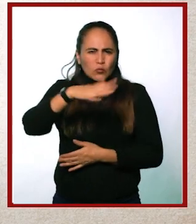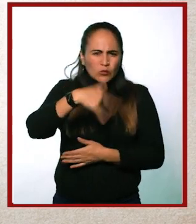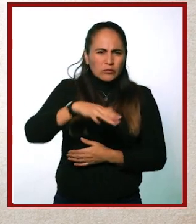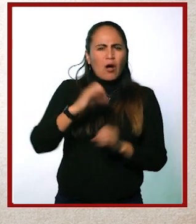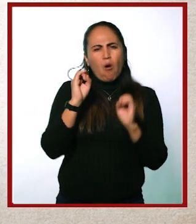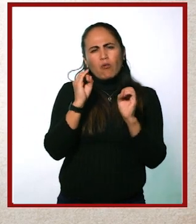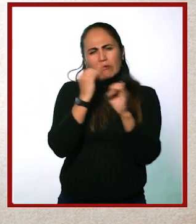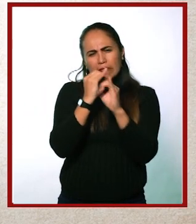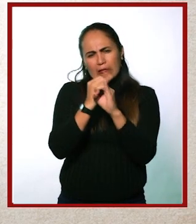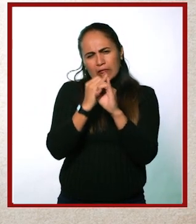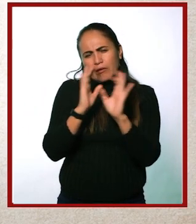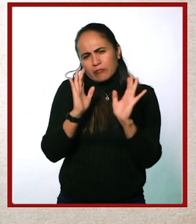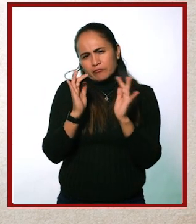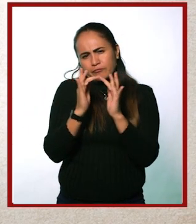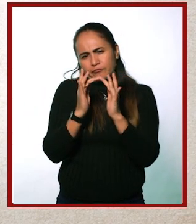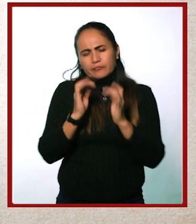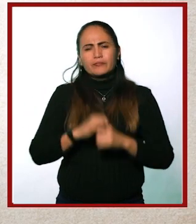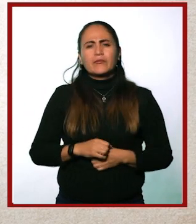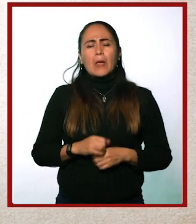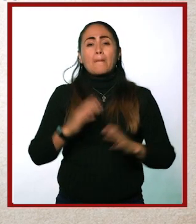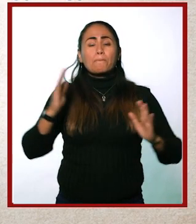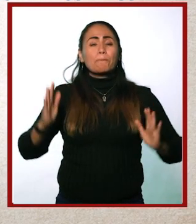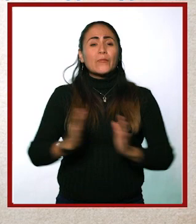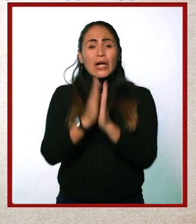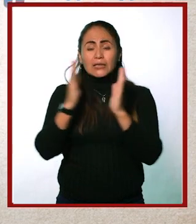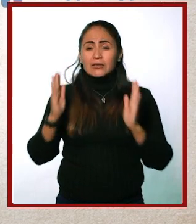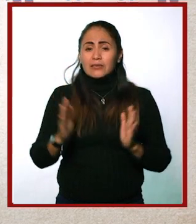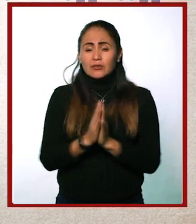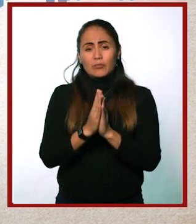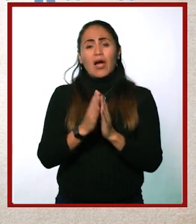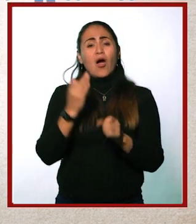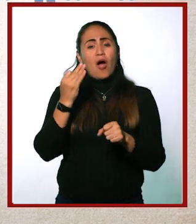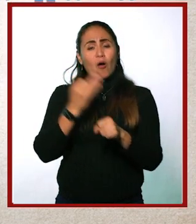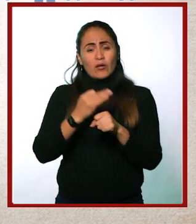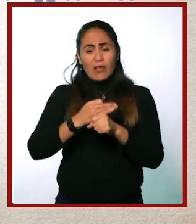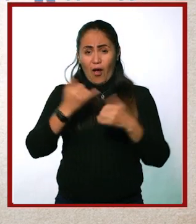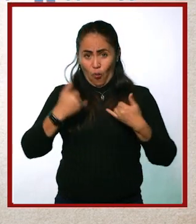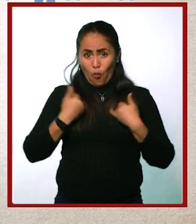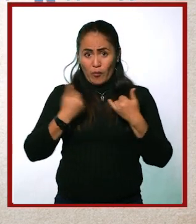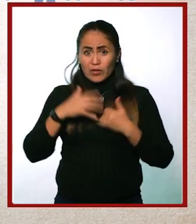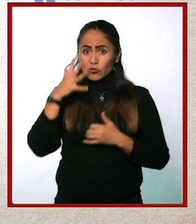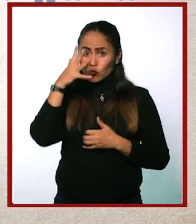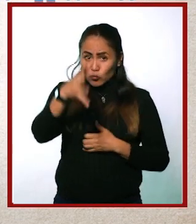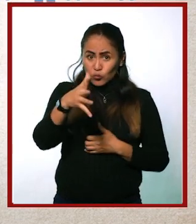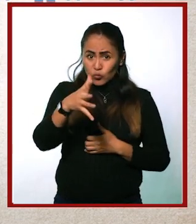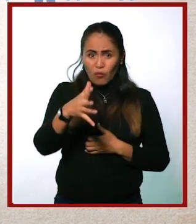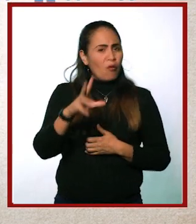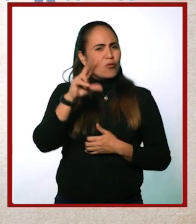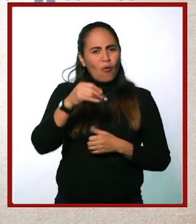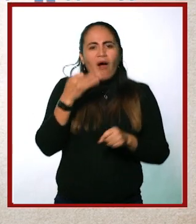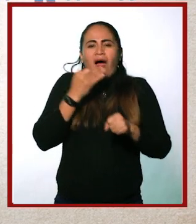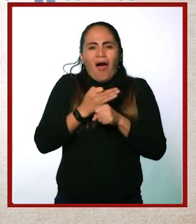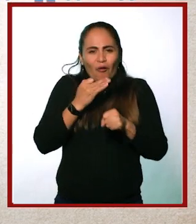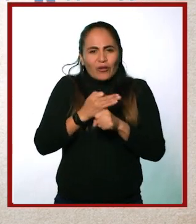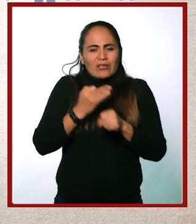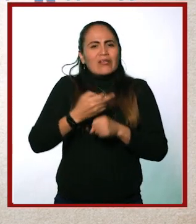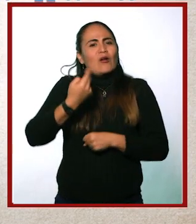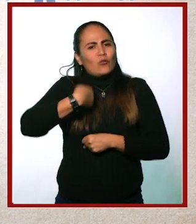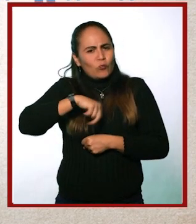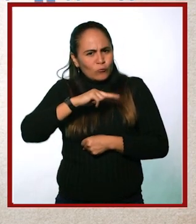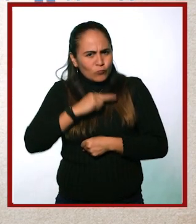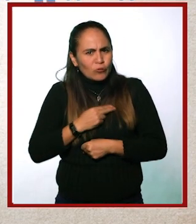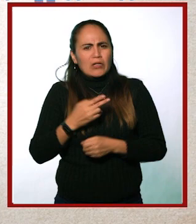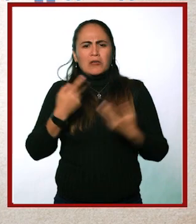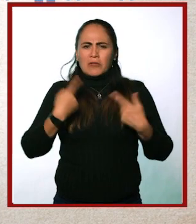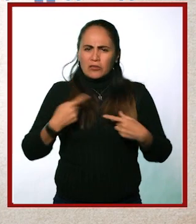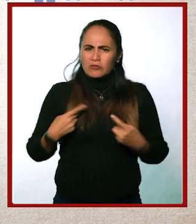3. Participa. Los jóvenes no solamente somos el futuro de México, somos su presente, y desde ahora podemos